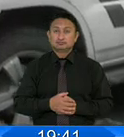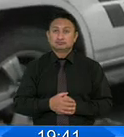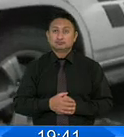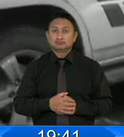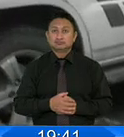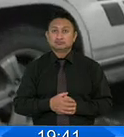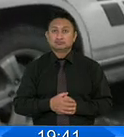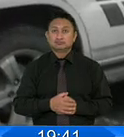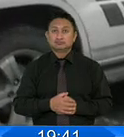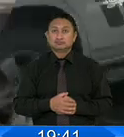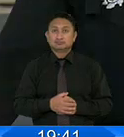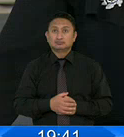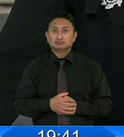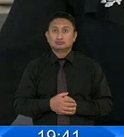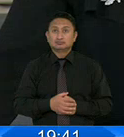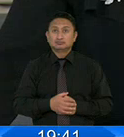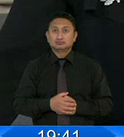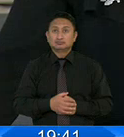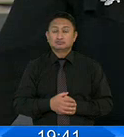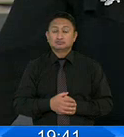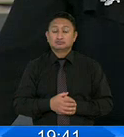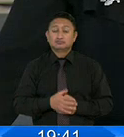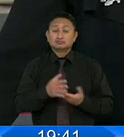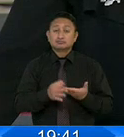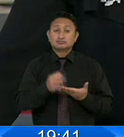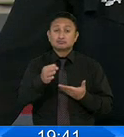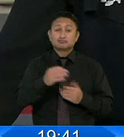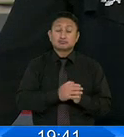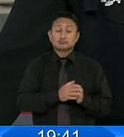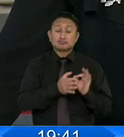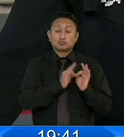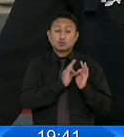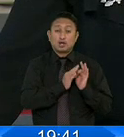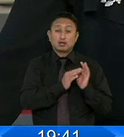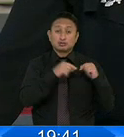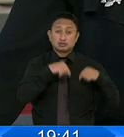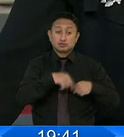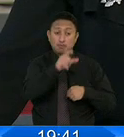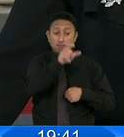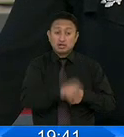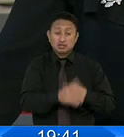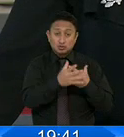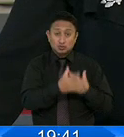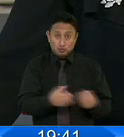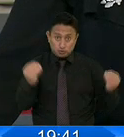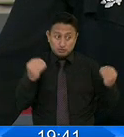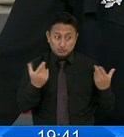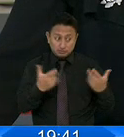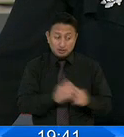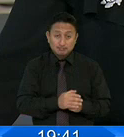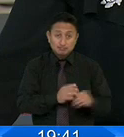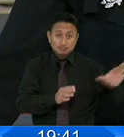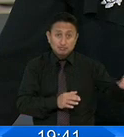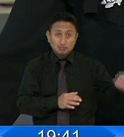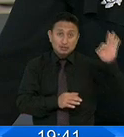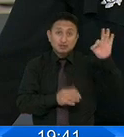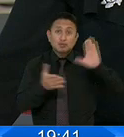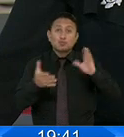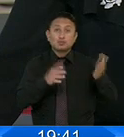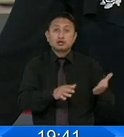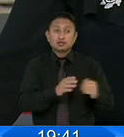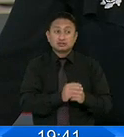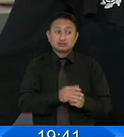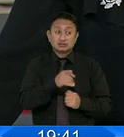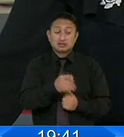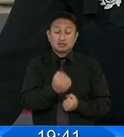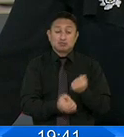Escobar. En la parroquia de Calderón, una persona reportada como desaparecida fue encontrada muerta e